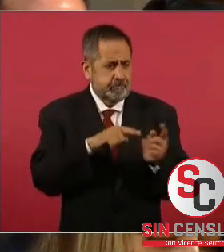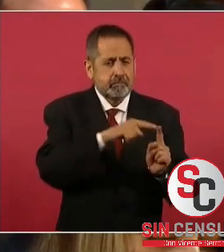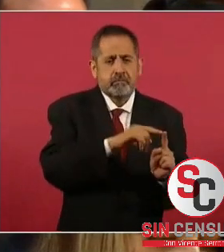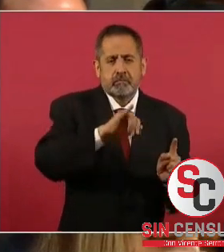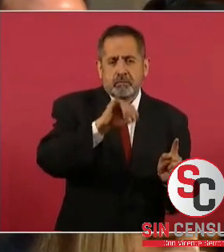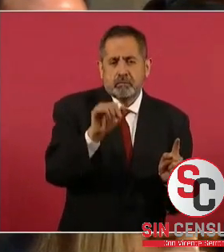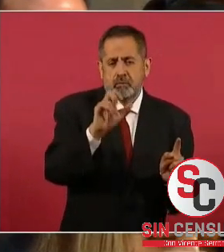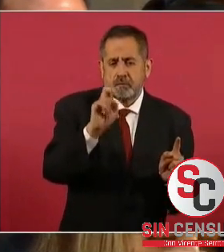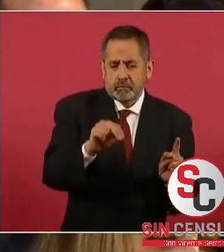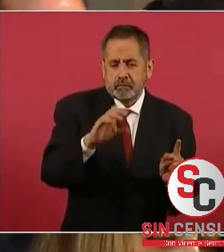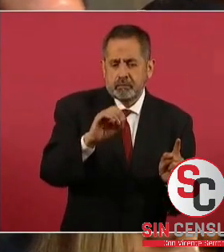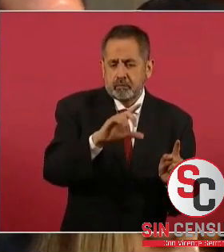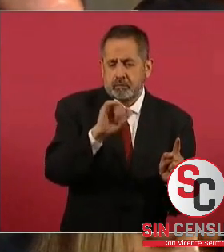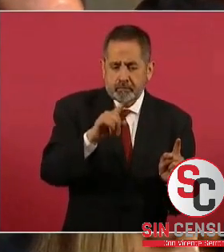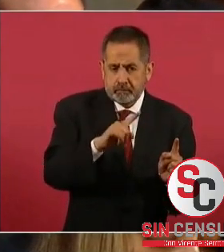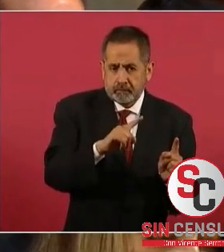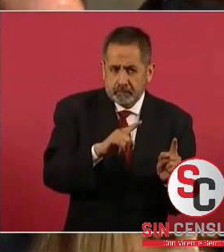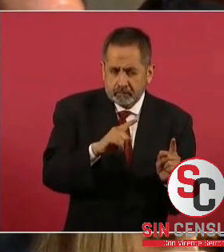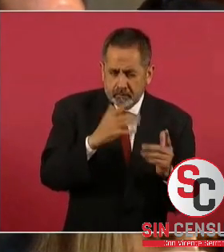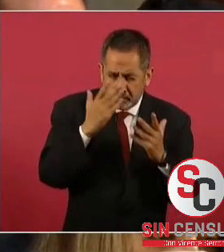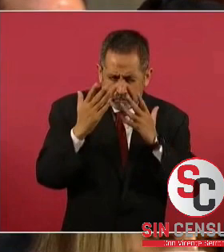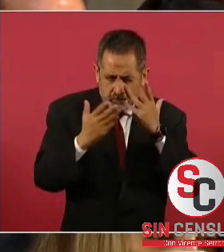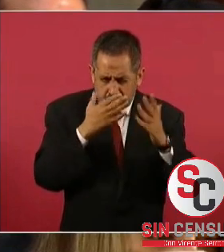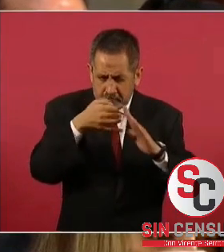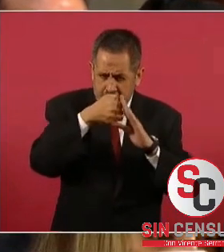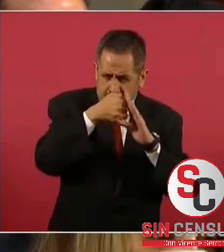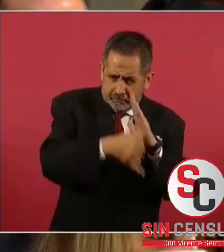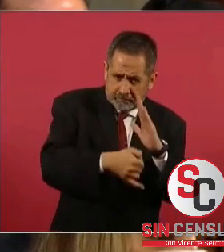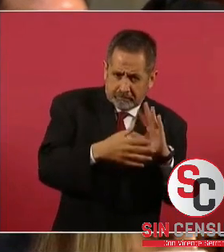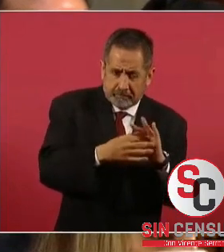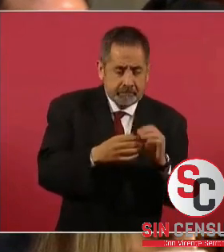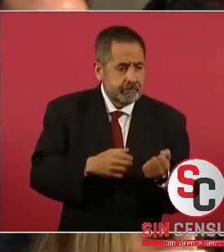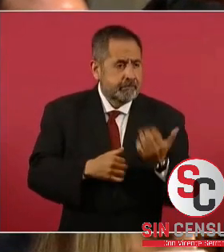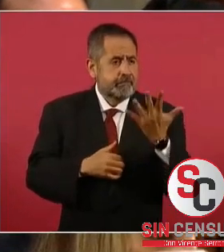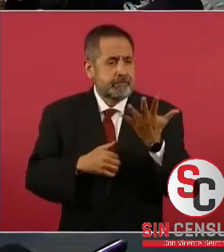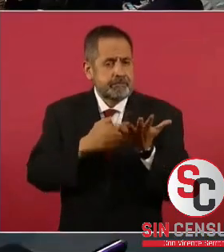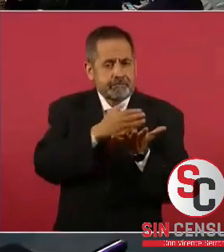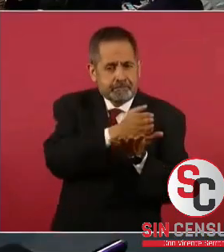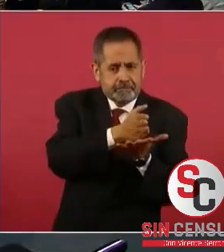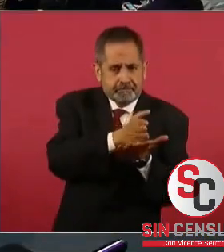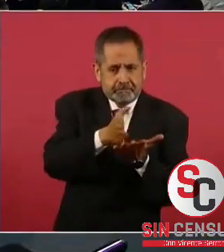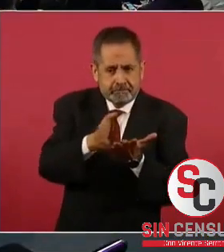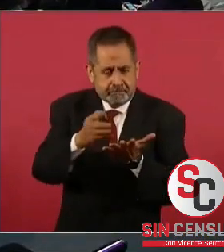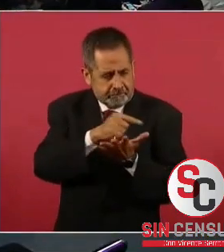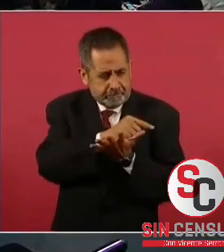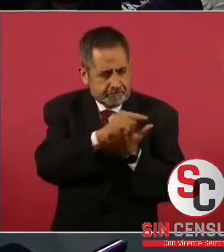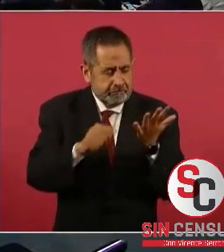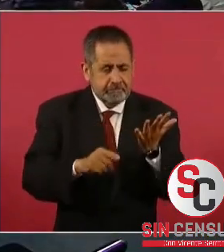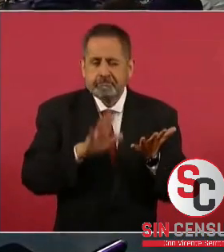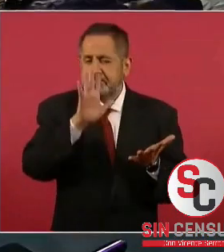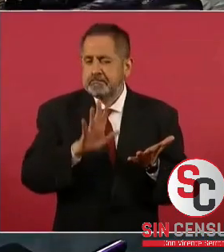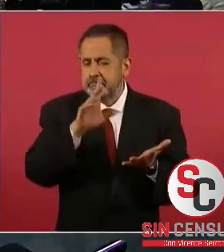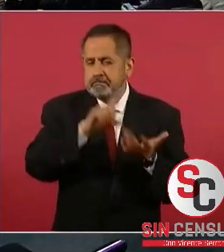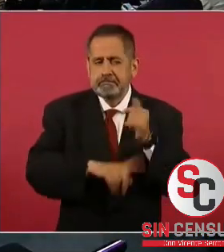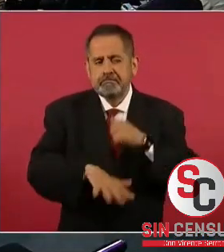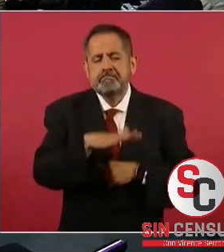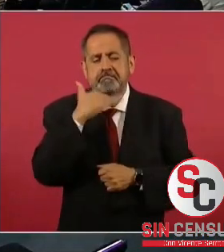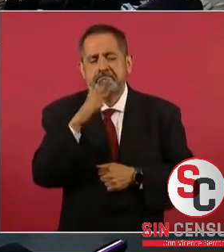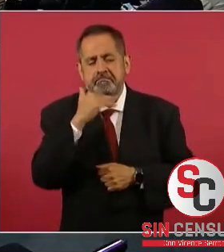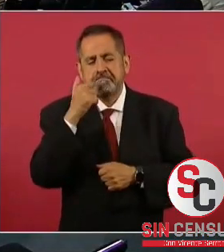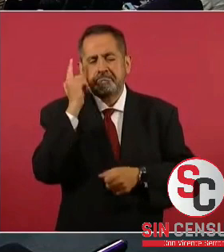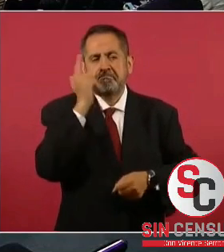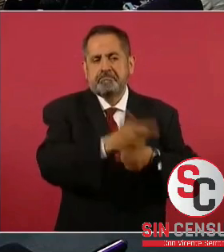Collado se va a revisar a profundidad estos 5 esquemas de presunto lavado de dinero que ya se